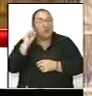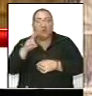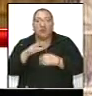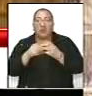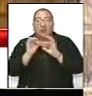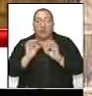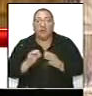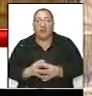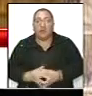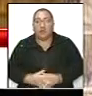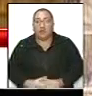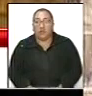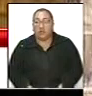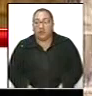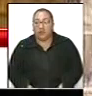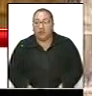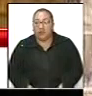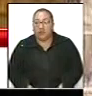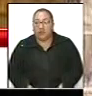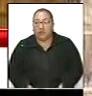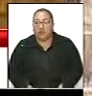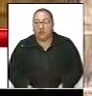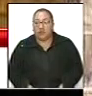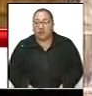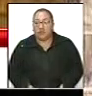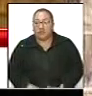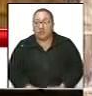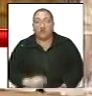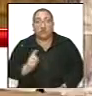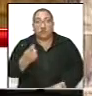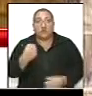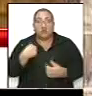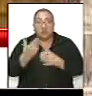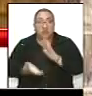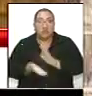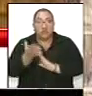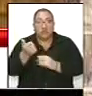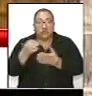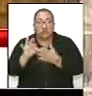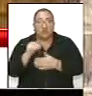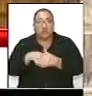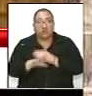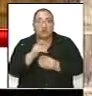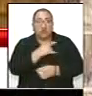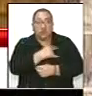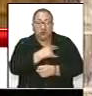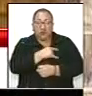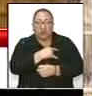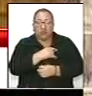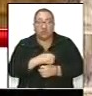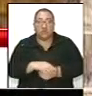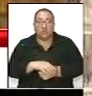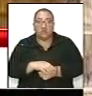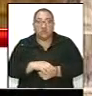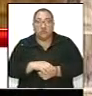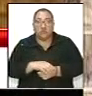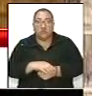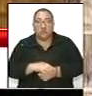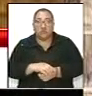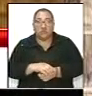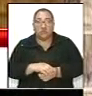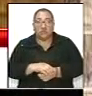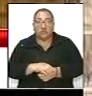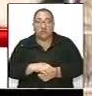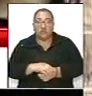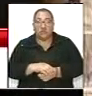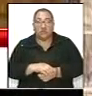mismos. El primero es que estamos convencidos que estamos teniendo un aumento de la calidad en las universidades, estamos levantando el piso del